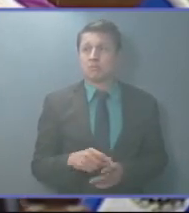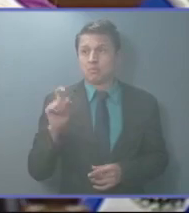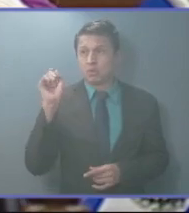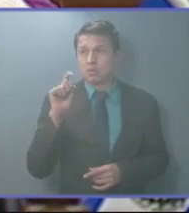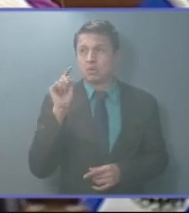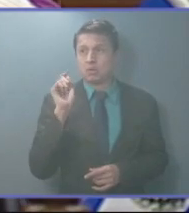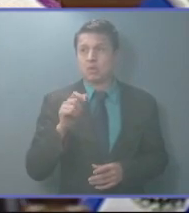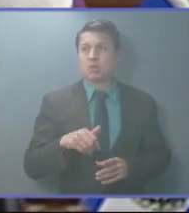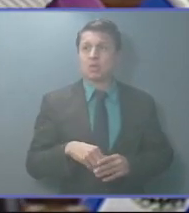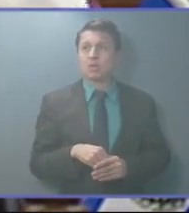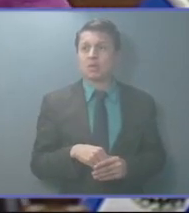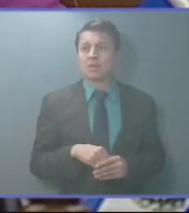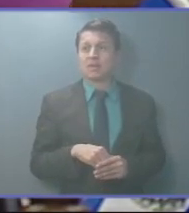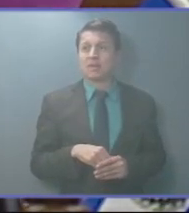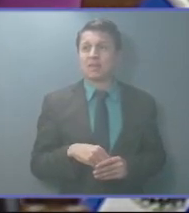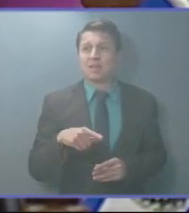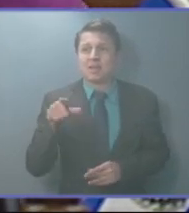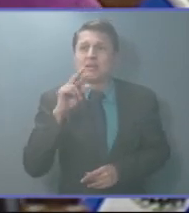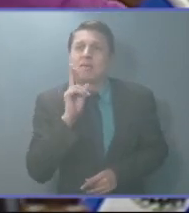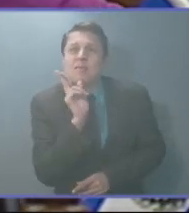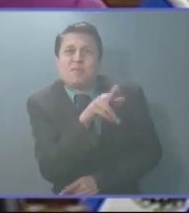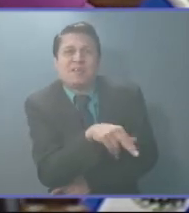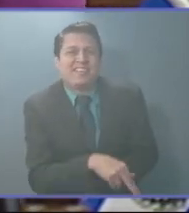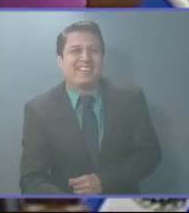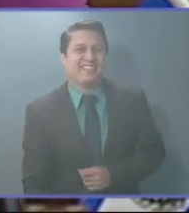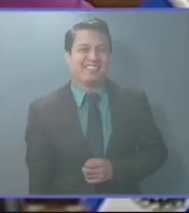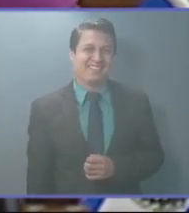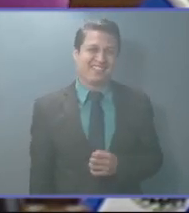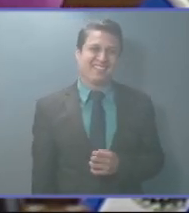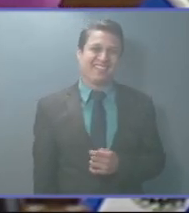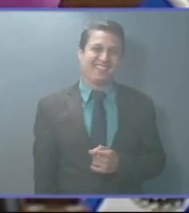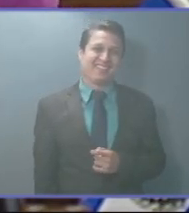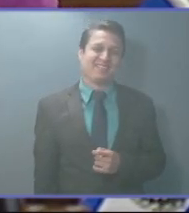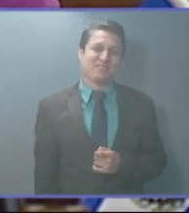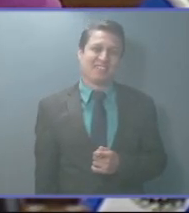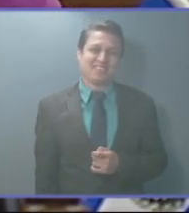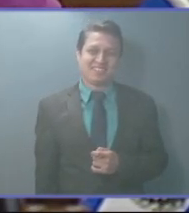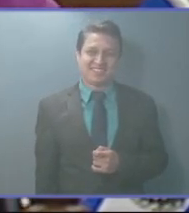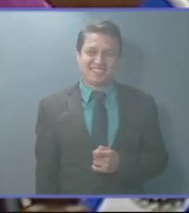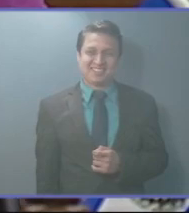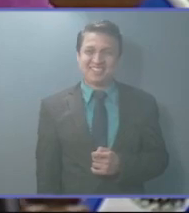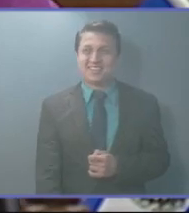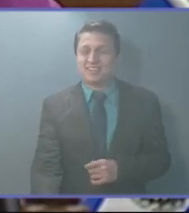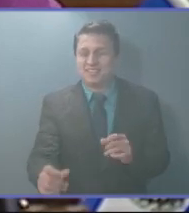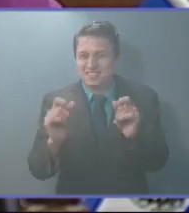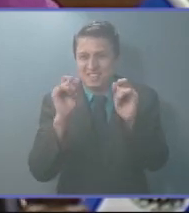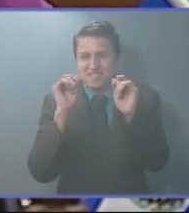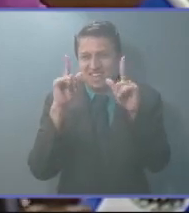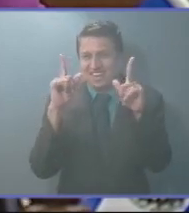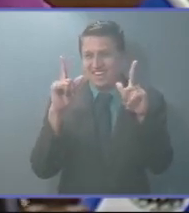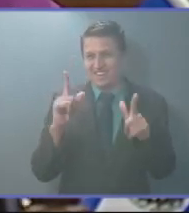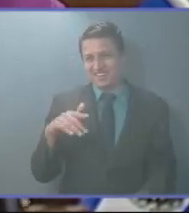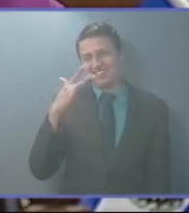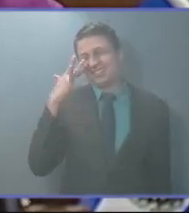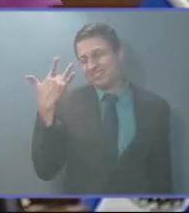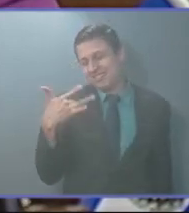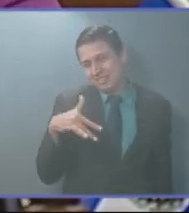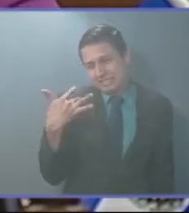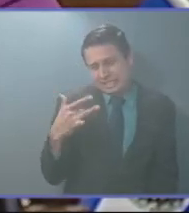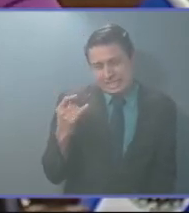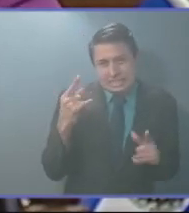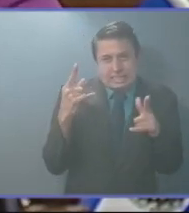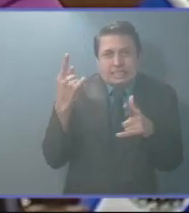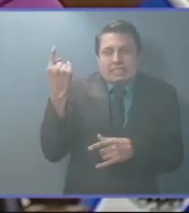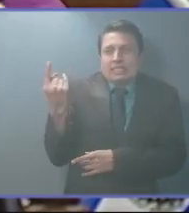clic y ahí le da las respuestas y es impresionante que lo innegable de su